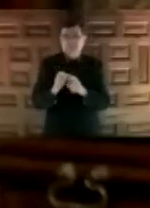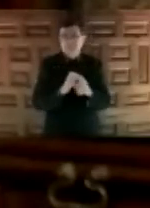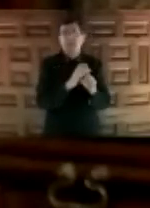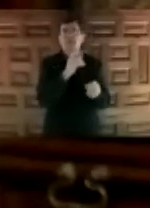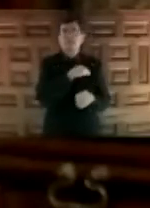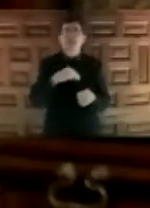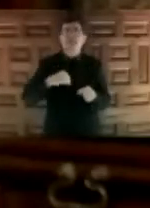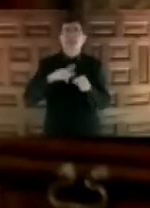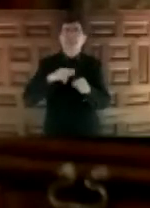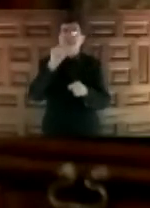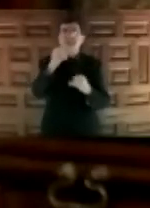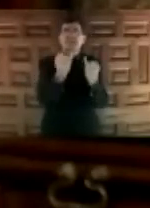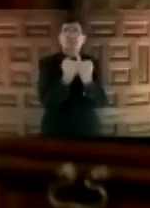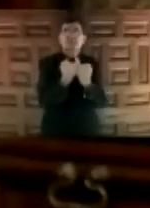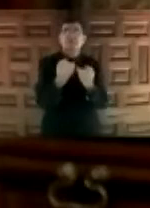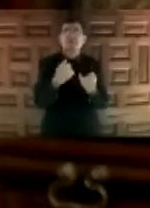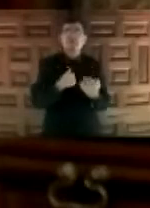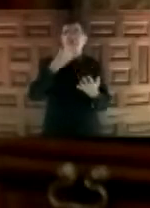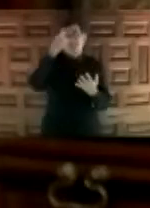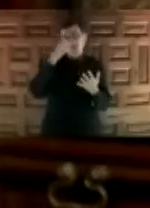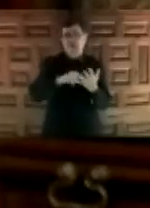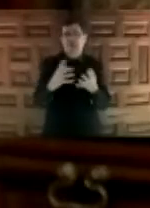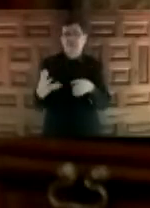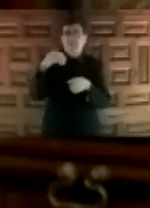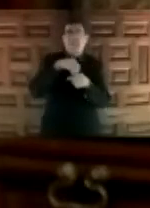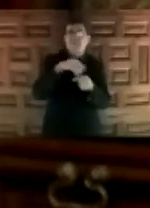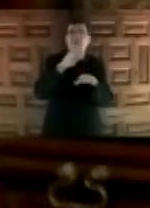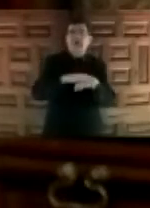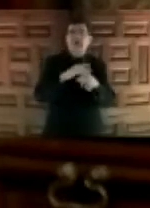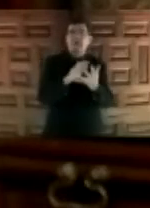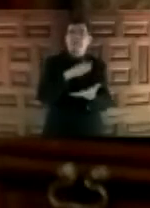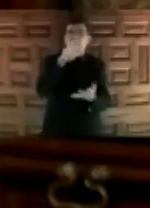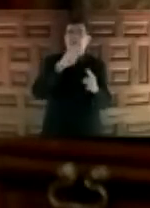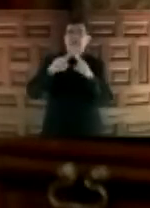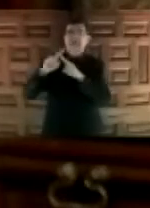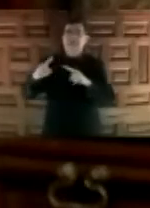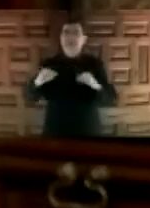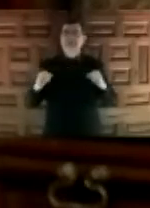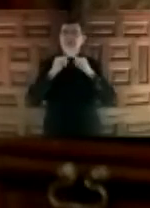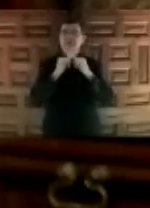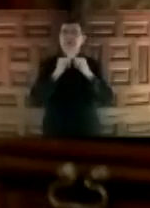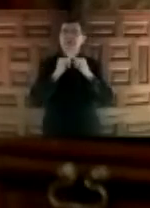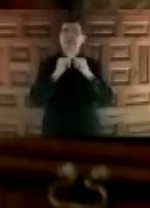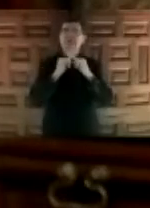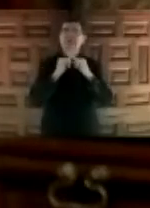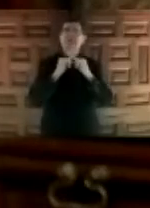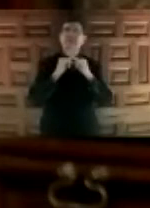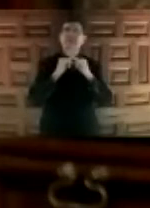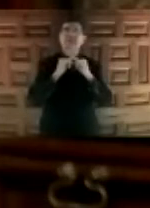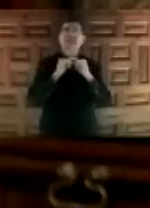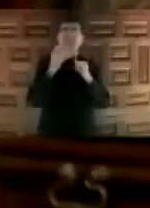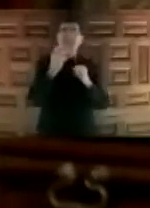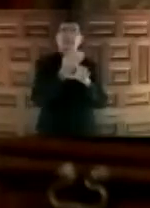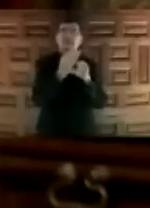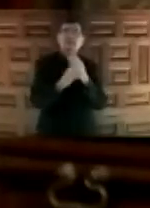también. Entonces, creo que hay una incorporación de un mayor número de actores institucionales. La